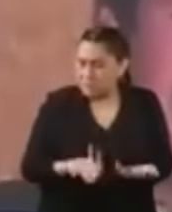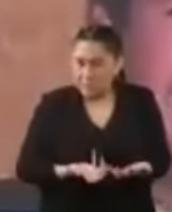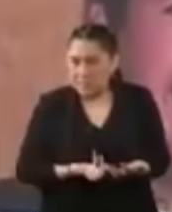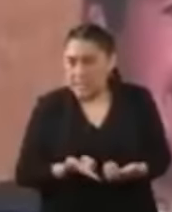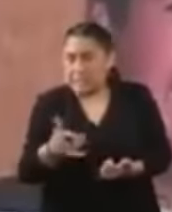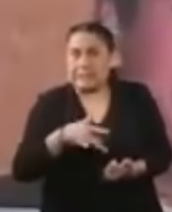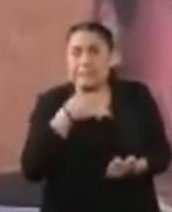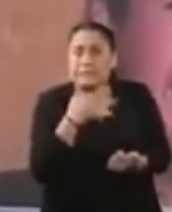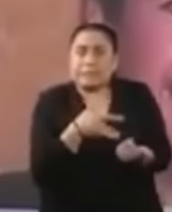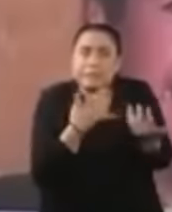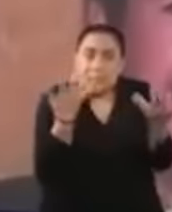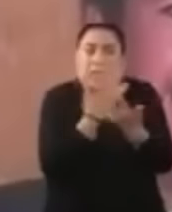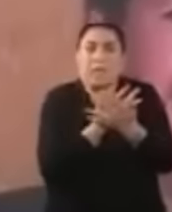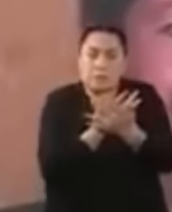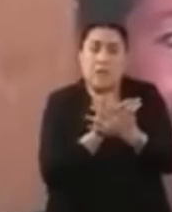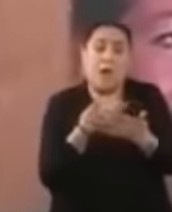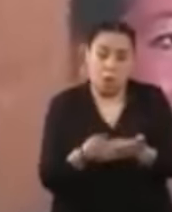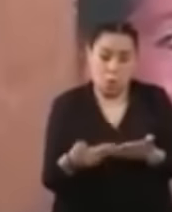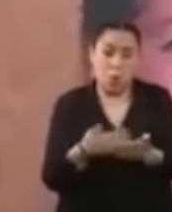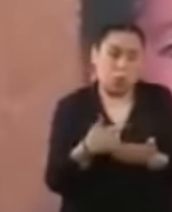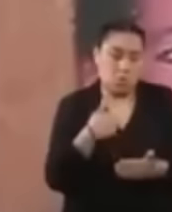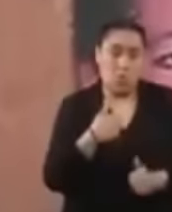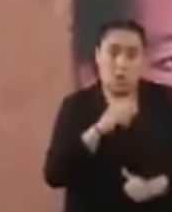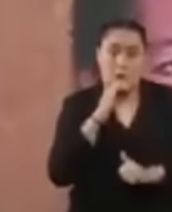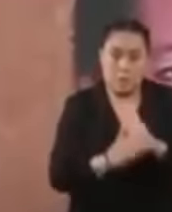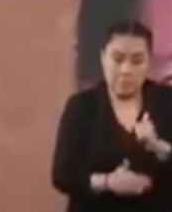de cinismo. Y quiero terminar